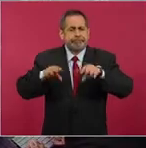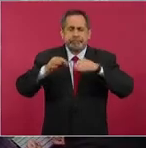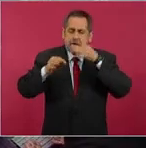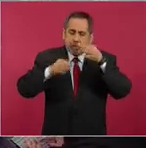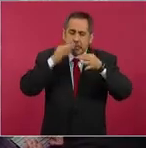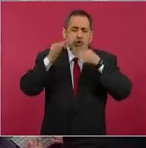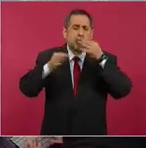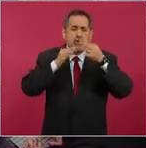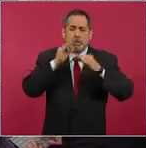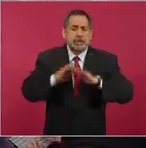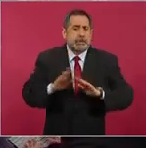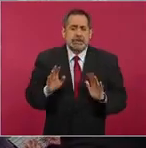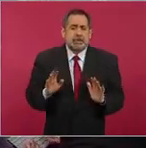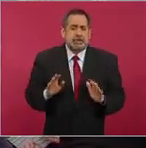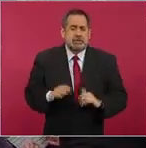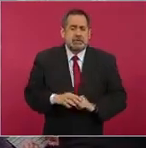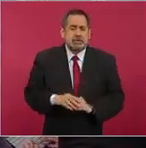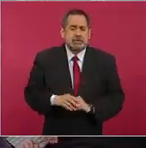básicamente.